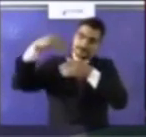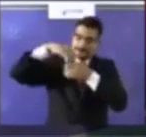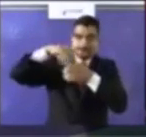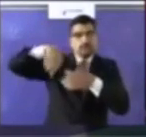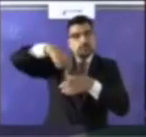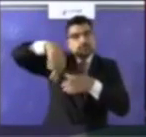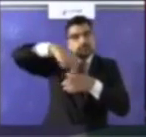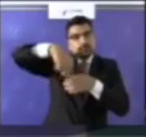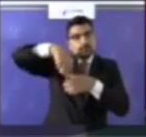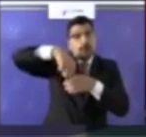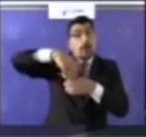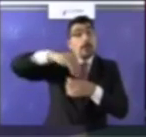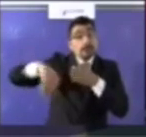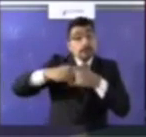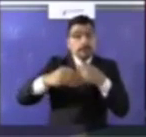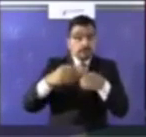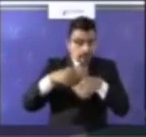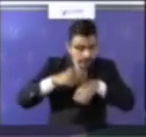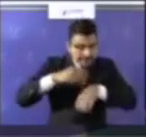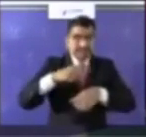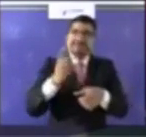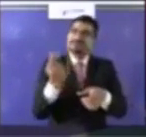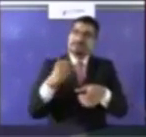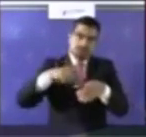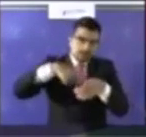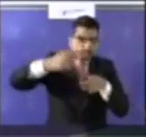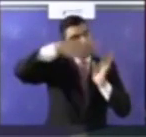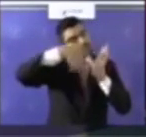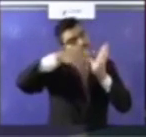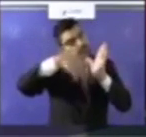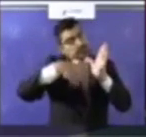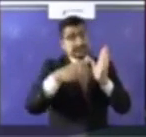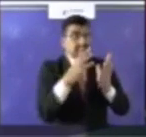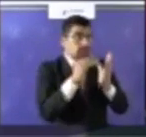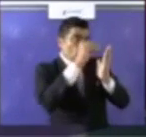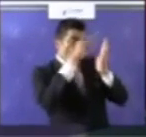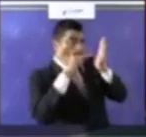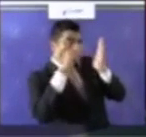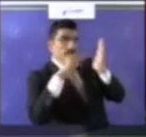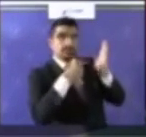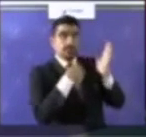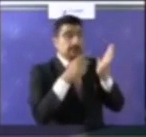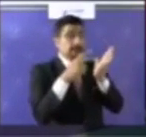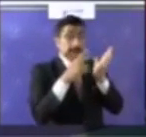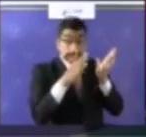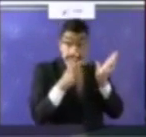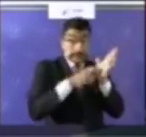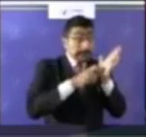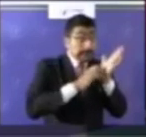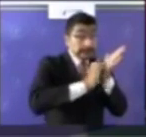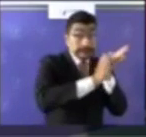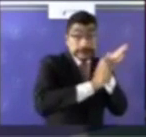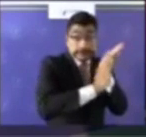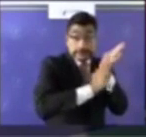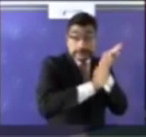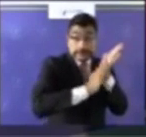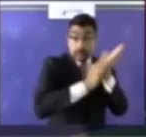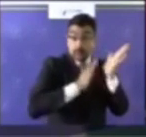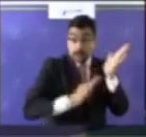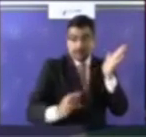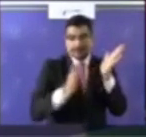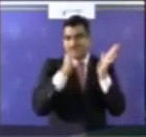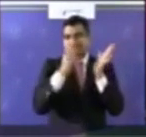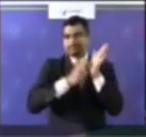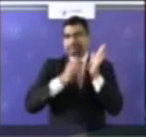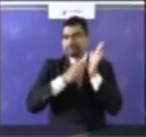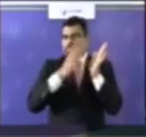el tiempo te gana. Además, la técnica es muy tirana porque no permite correcciones. Y si el trazo, sobre todo